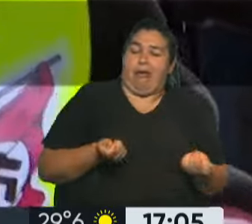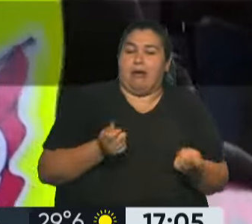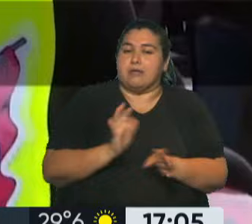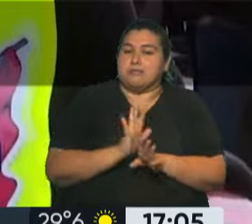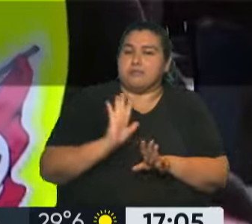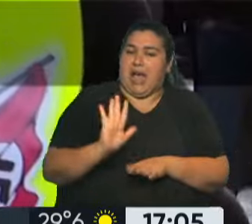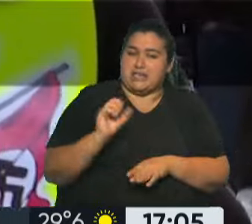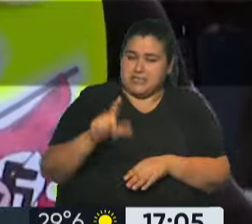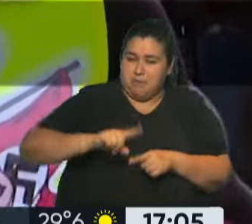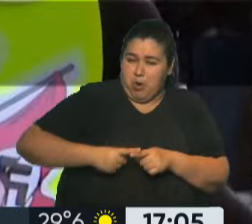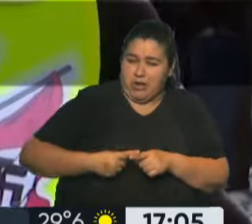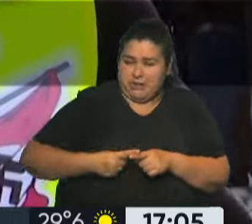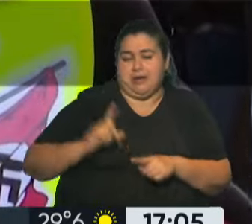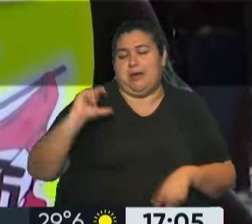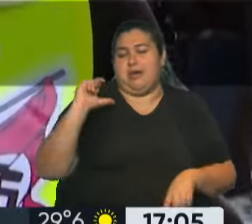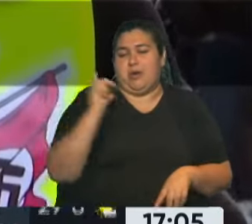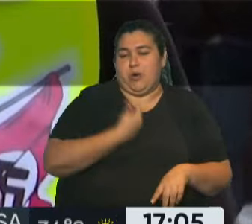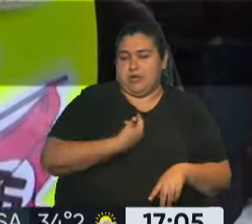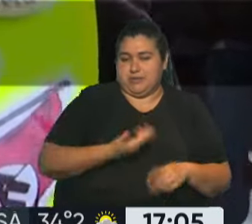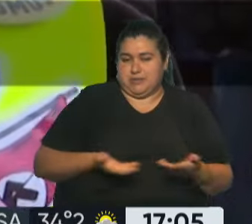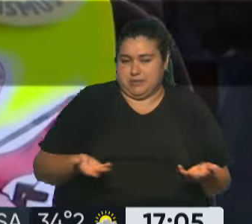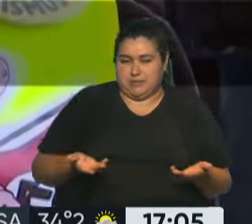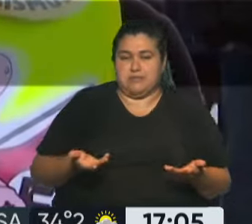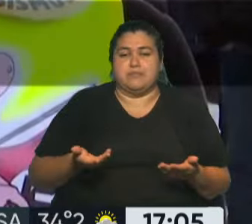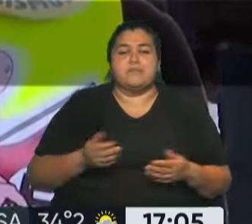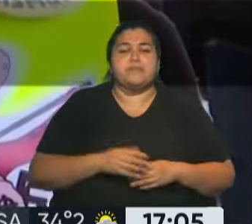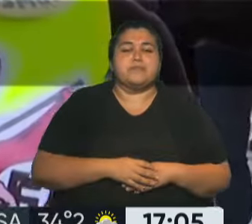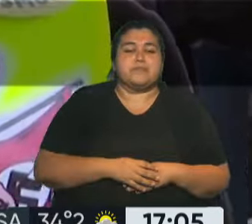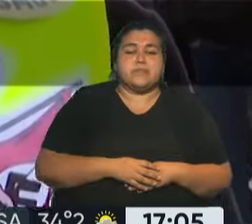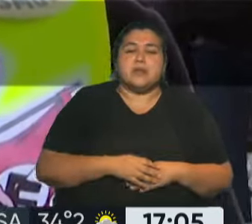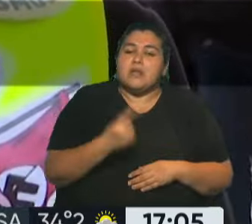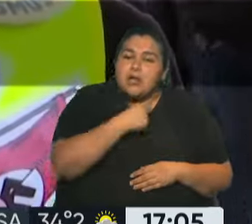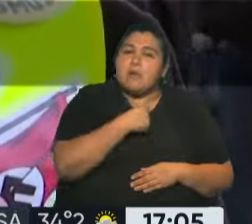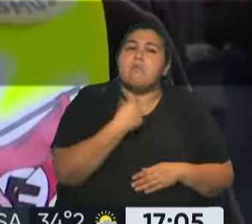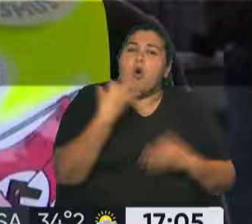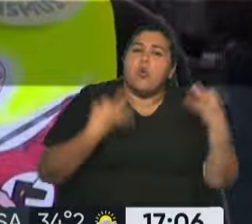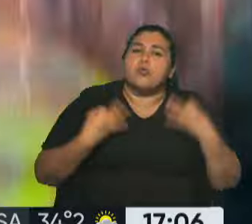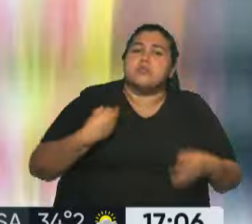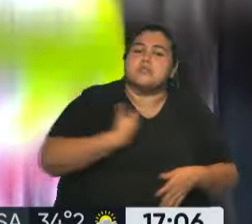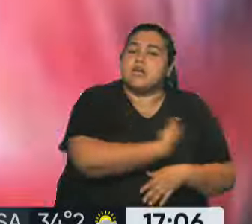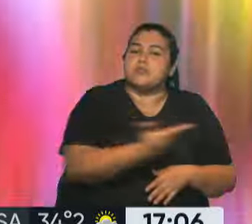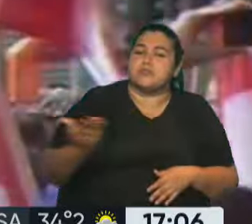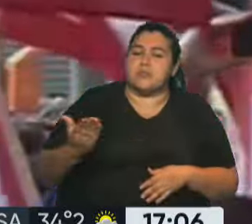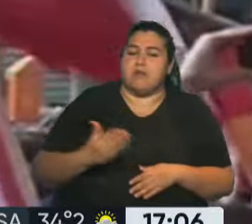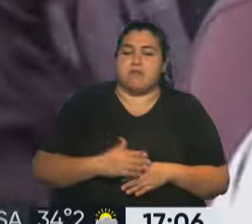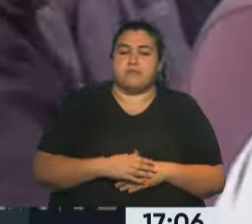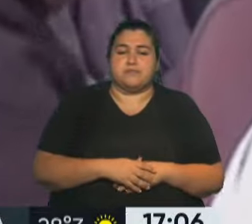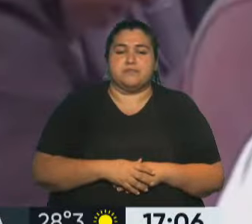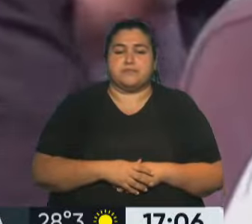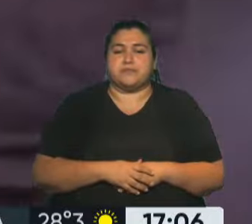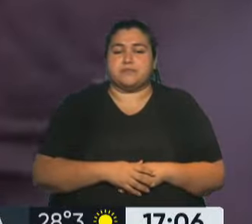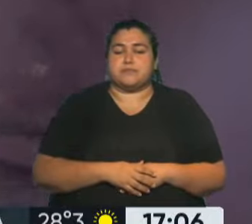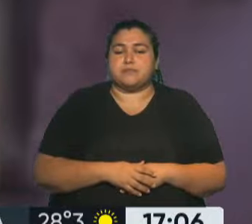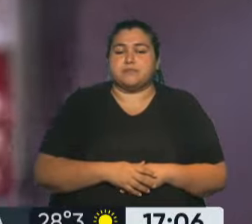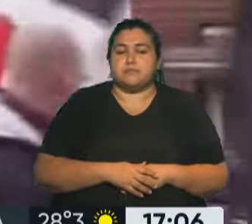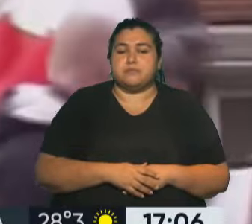oder gefördert worden, Entschuldigung, das will ich alles nicht. Ich will eine soziale Gerechtigkeit.